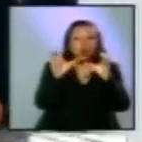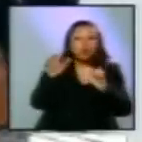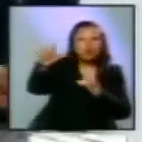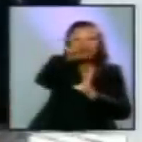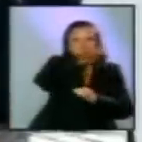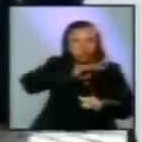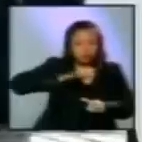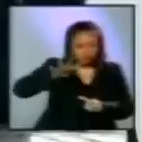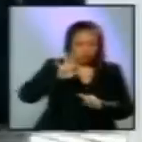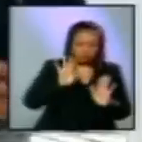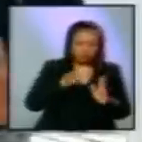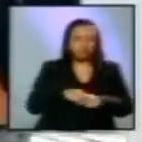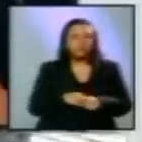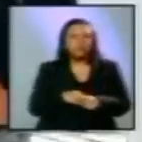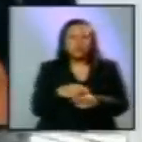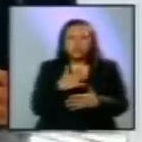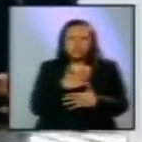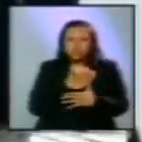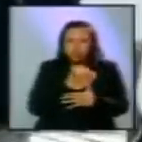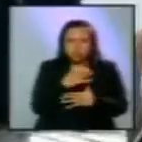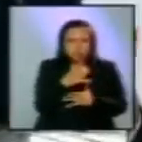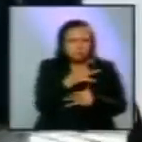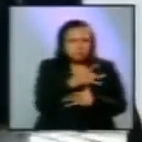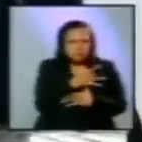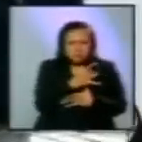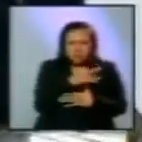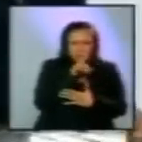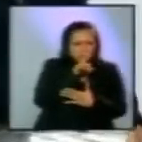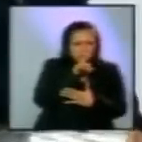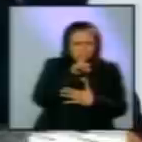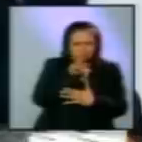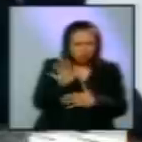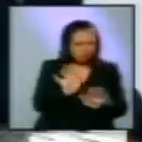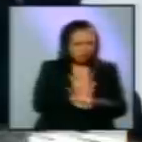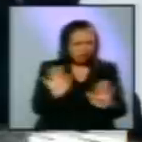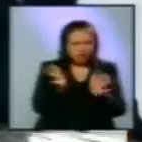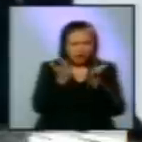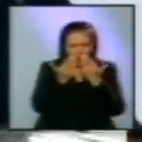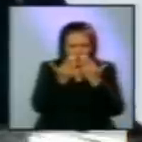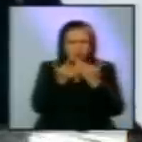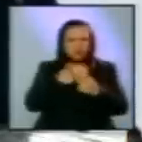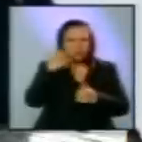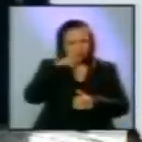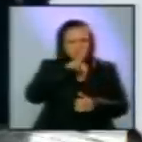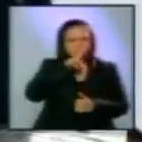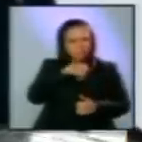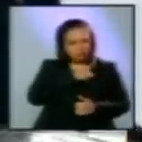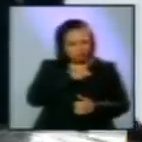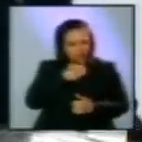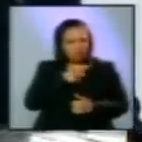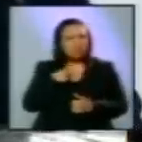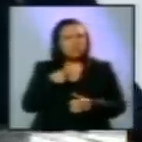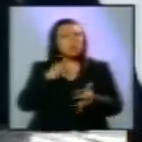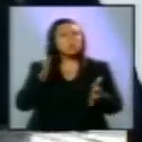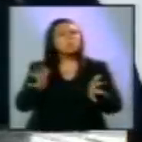ambiente. Y por cierto, no tengo temor alguno en responder lo que debo contestar. Participé